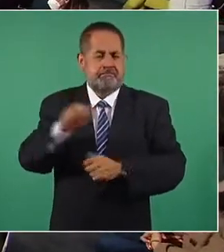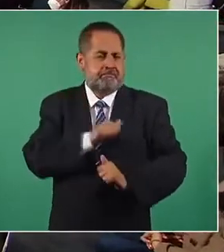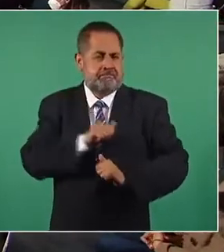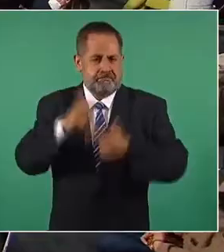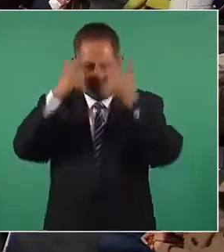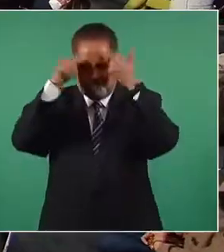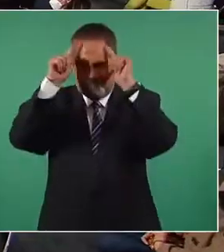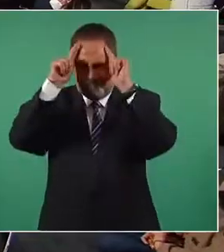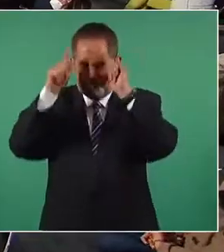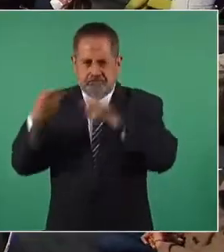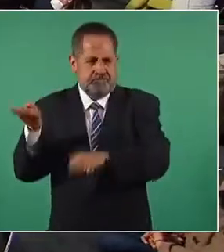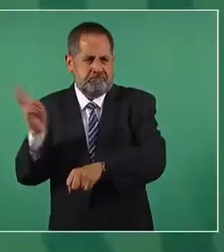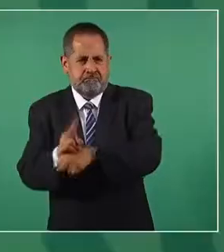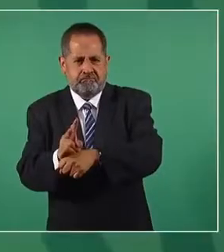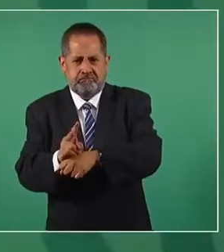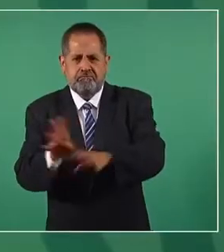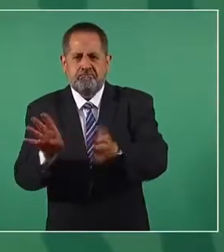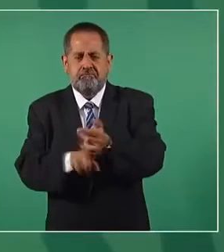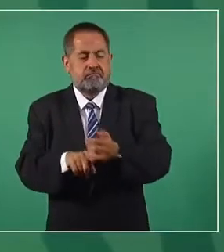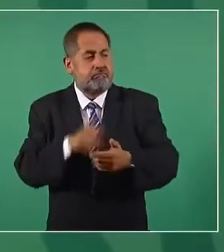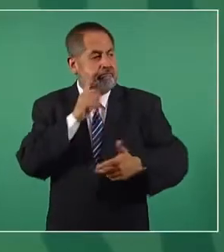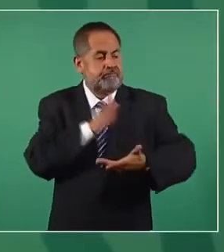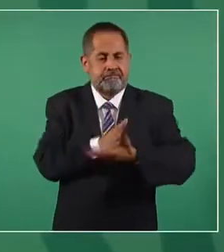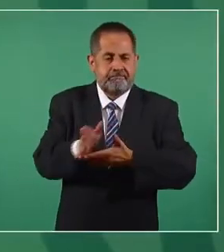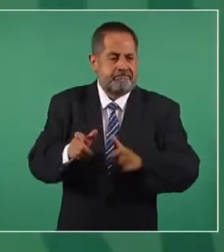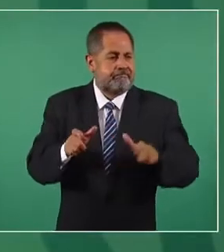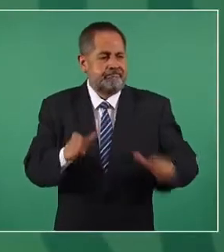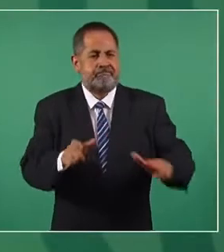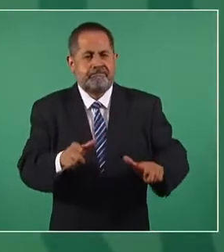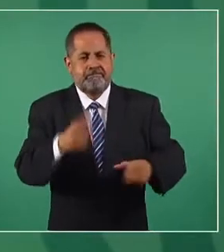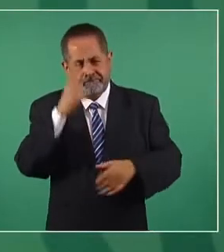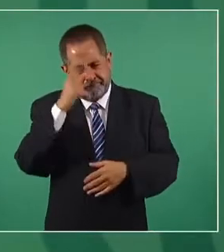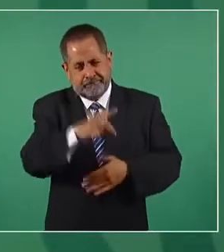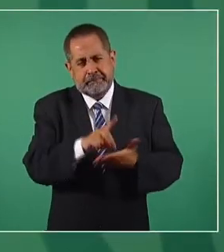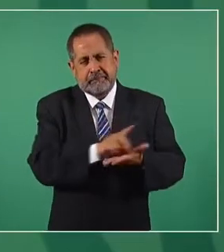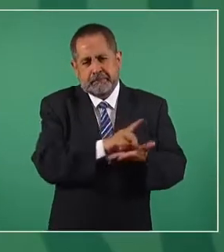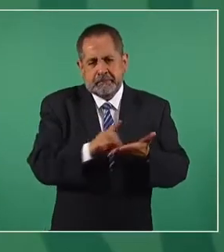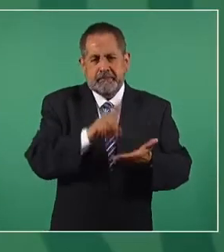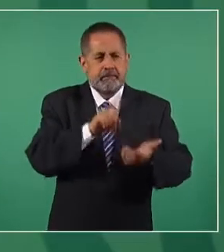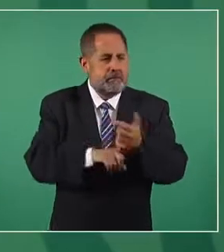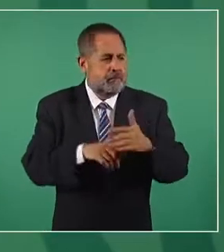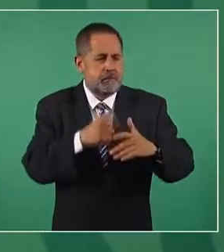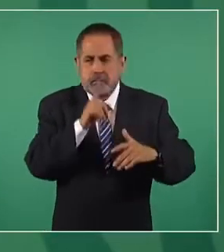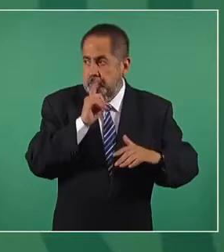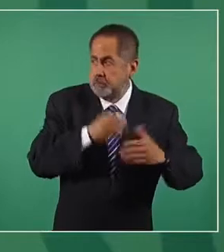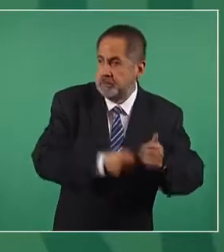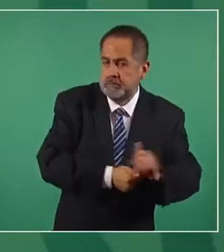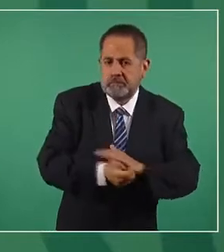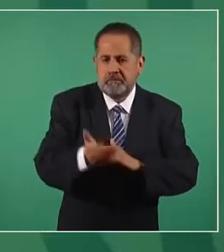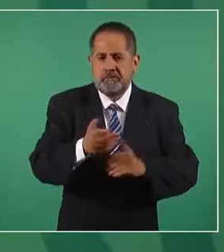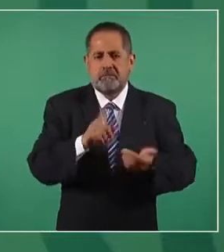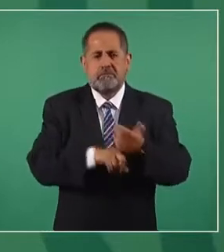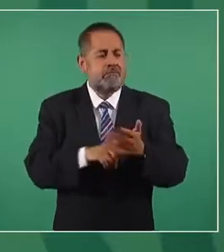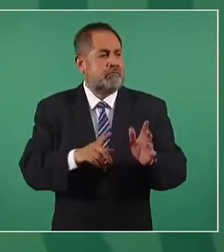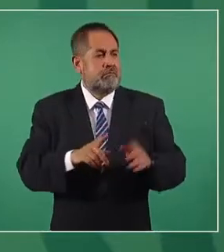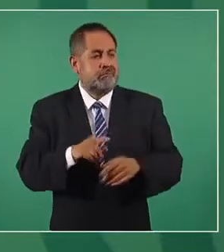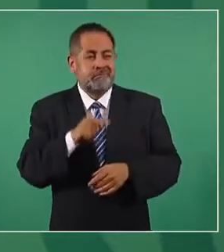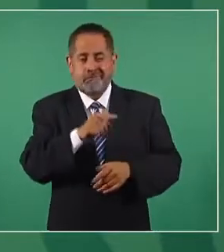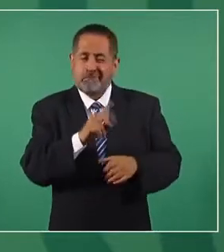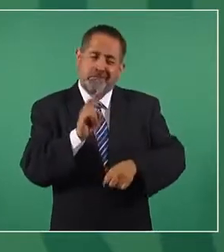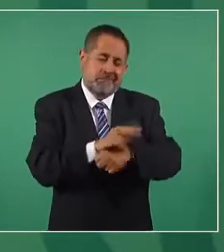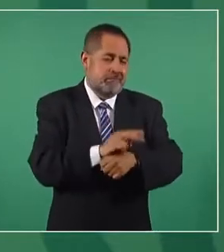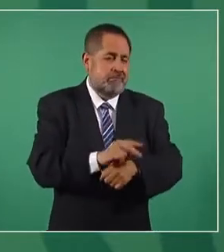para controlar la entrada de droga, de contrabando, pero sobre todo de